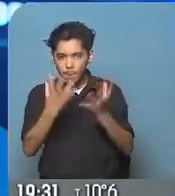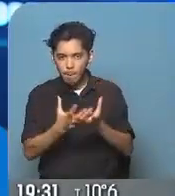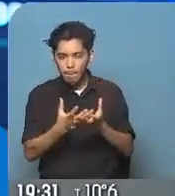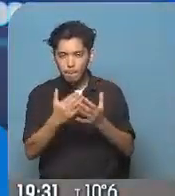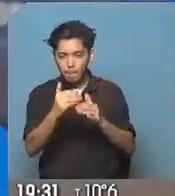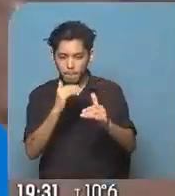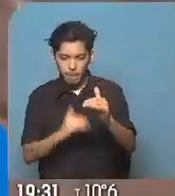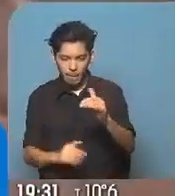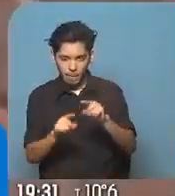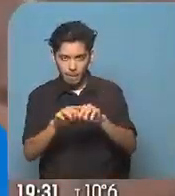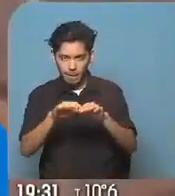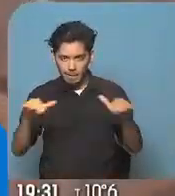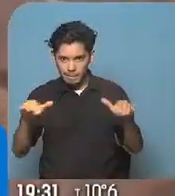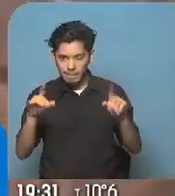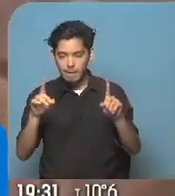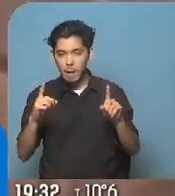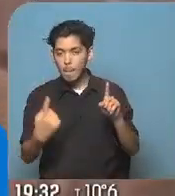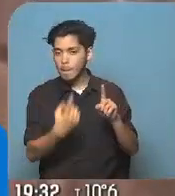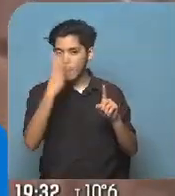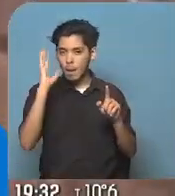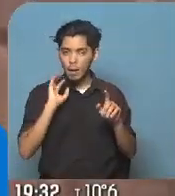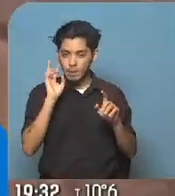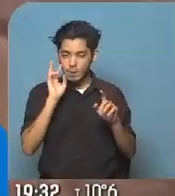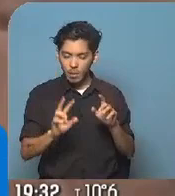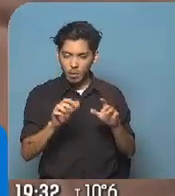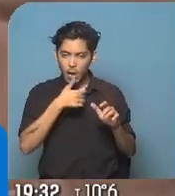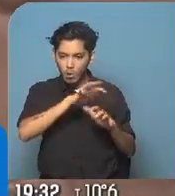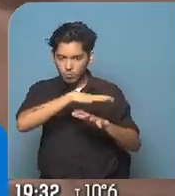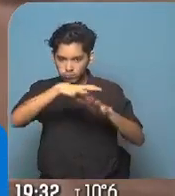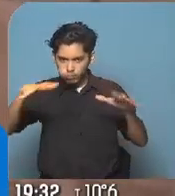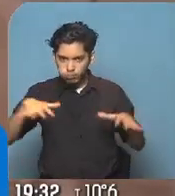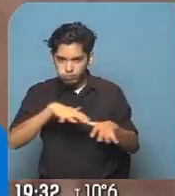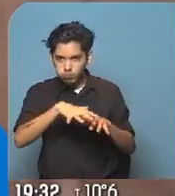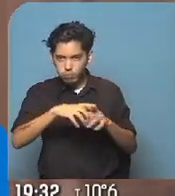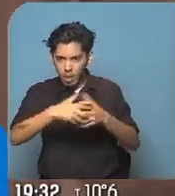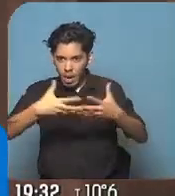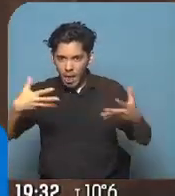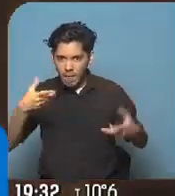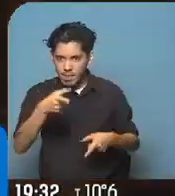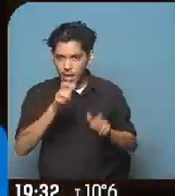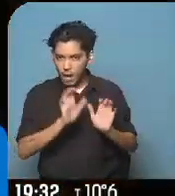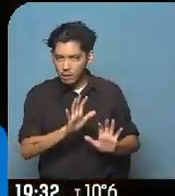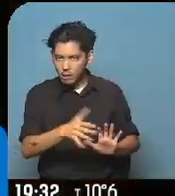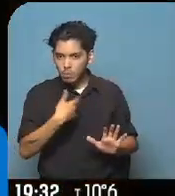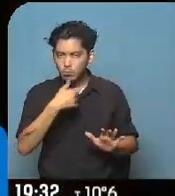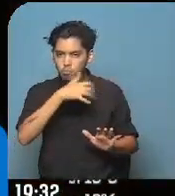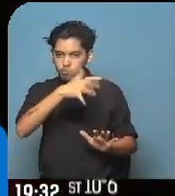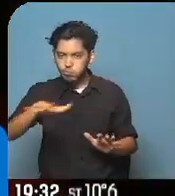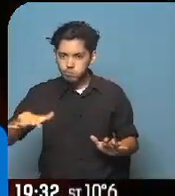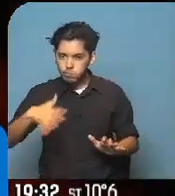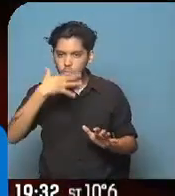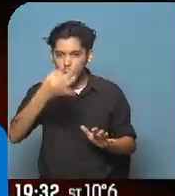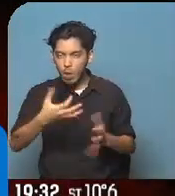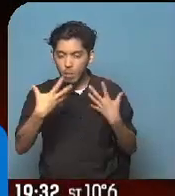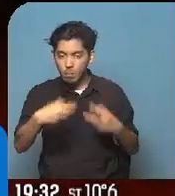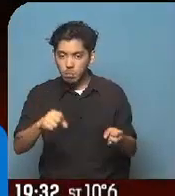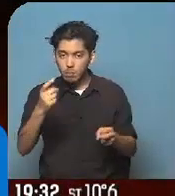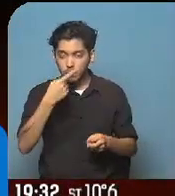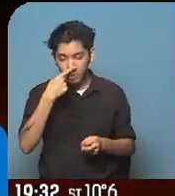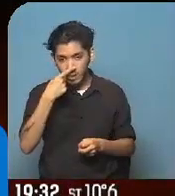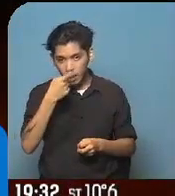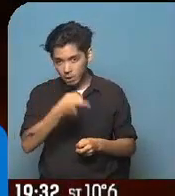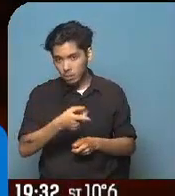de la superficie, pero esto es la primera vez que se habla de una masa concreta tan grande, ¿no? Posiblemente sea un lago y realmente es un hallazgo